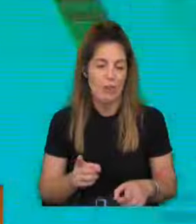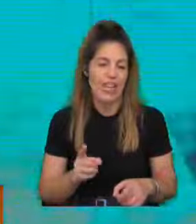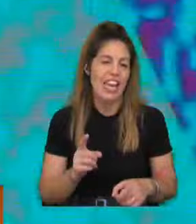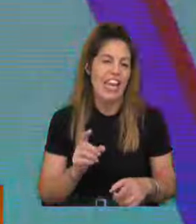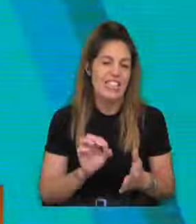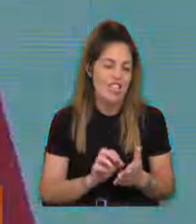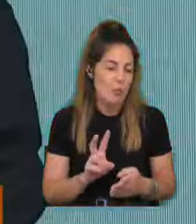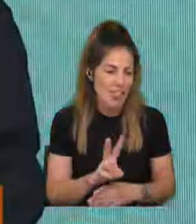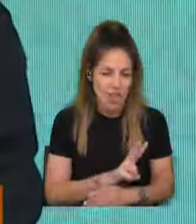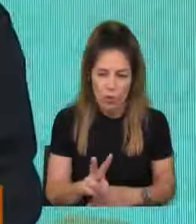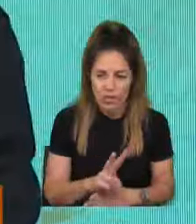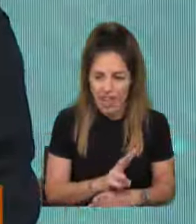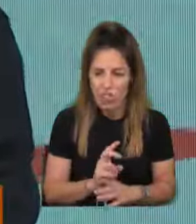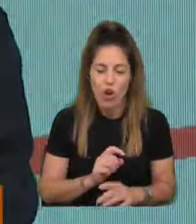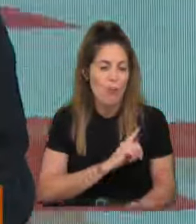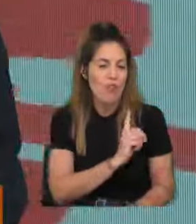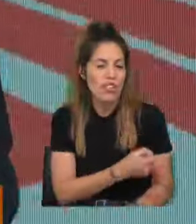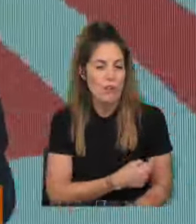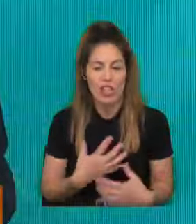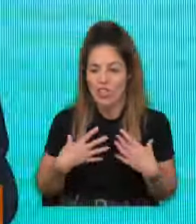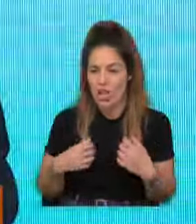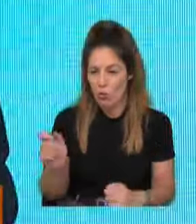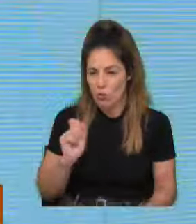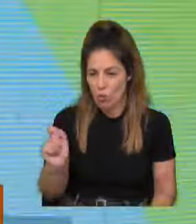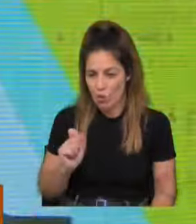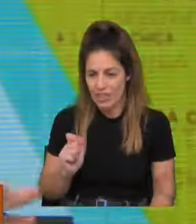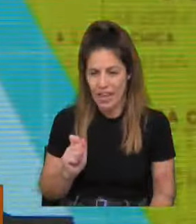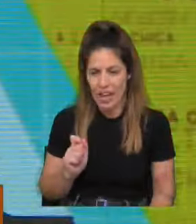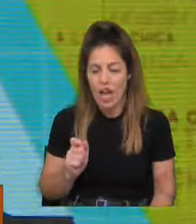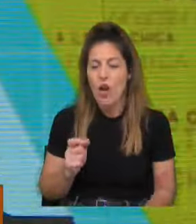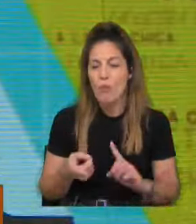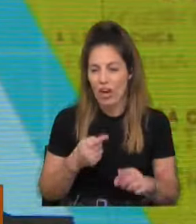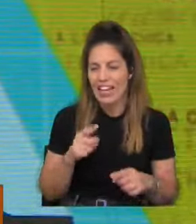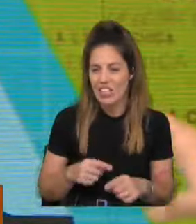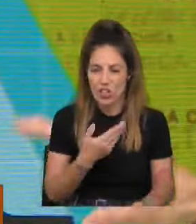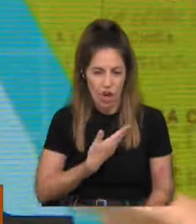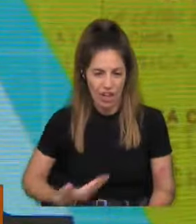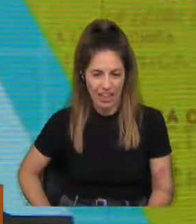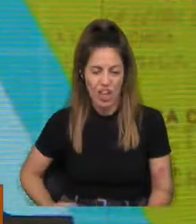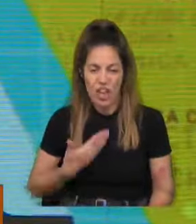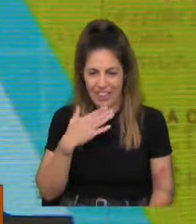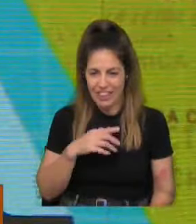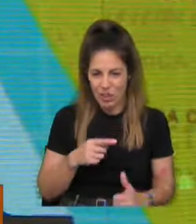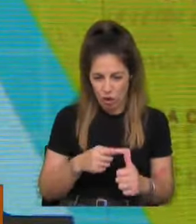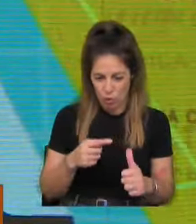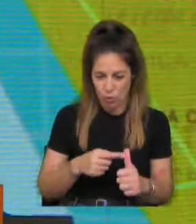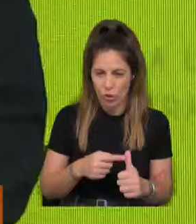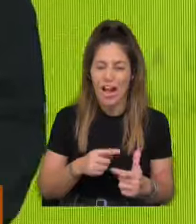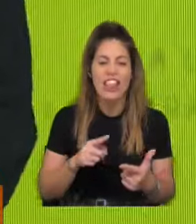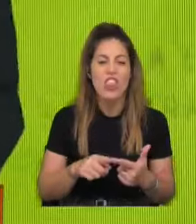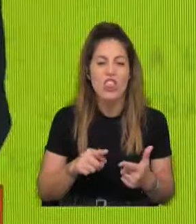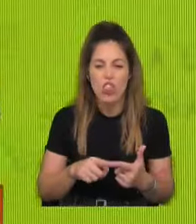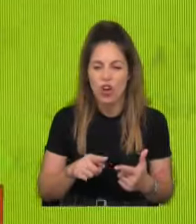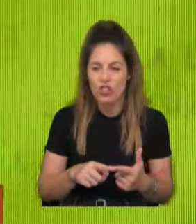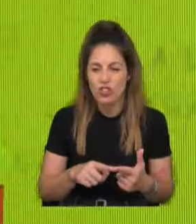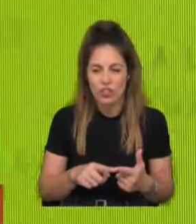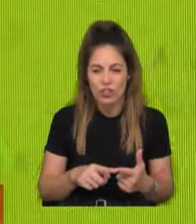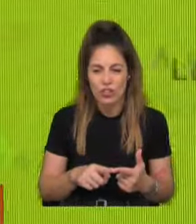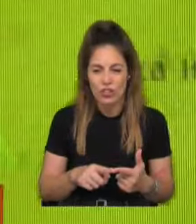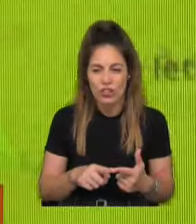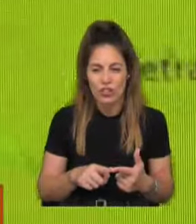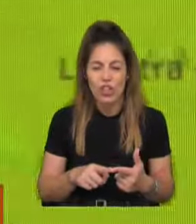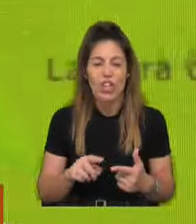fortalecimiento de la de la salud pública mucho que ver con la soberanía entendido el punto uno me dijiste que son cuatro punto dos punto el el punto dos